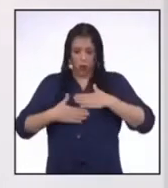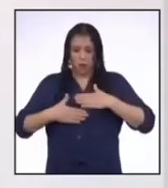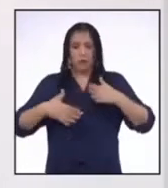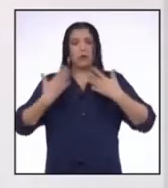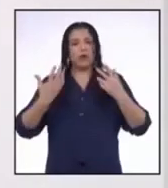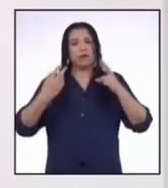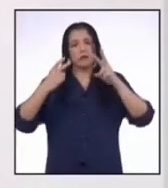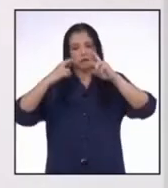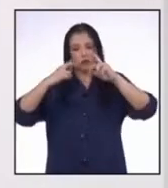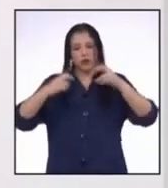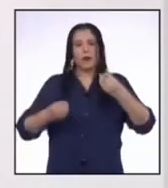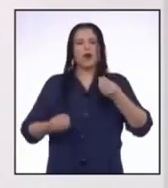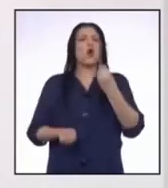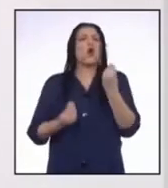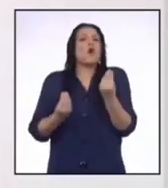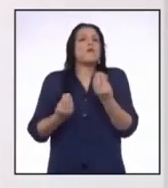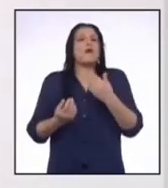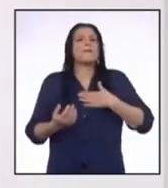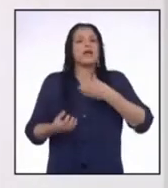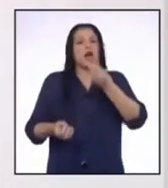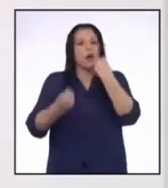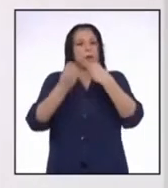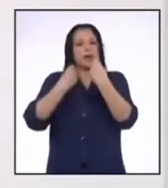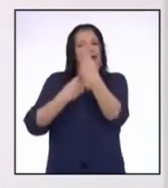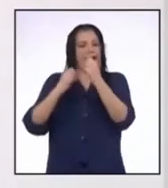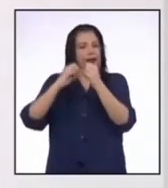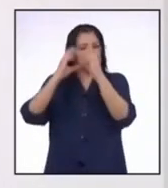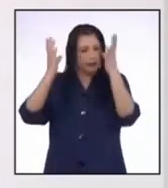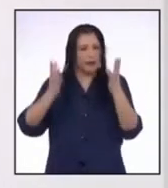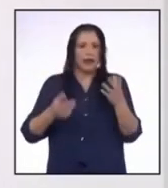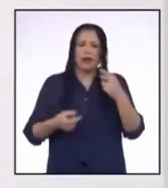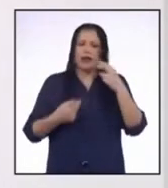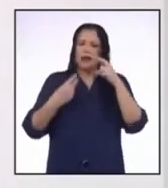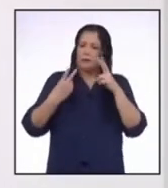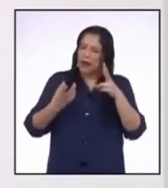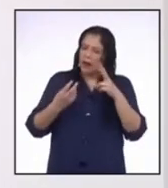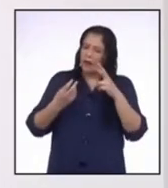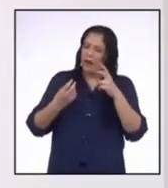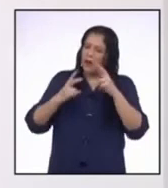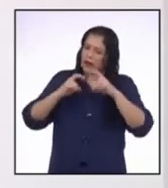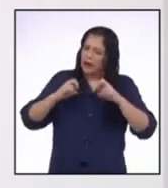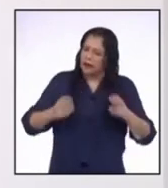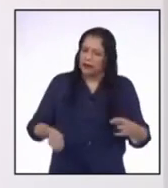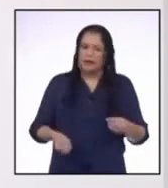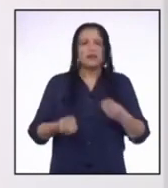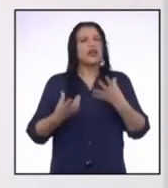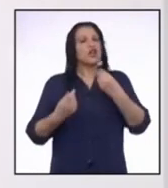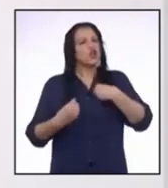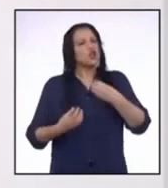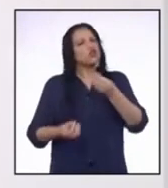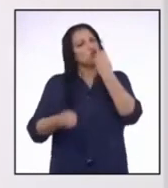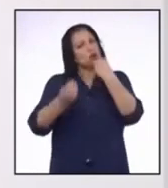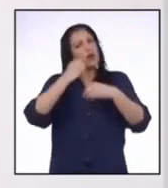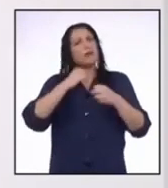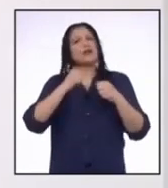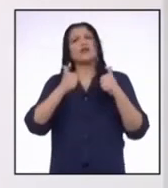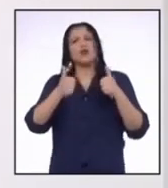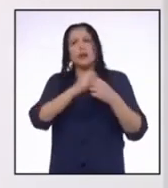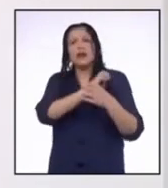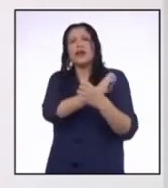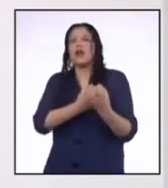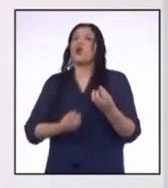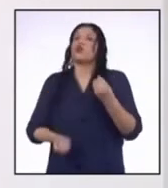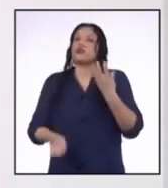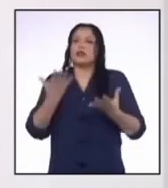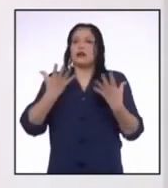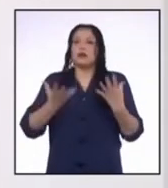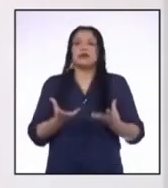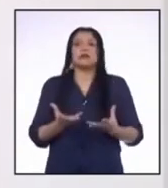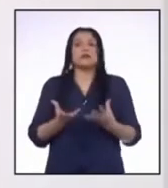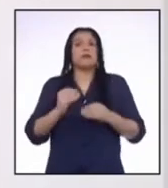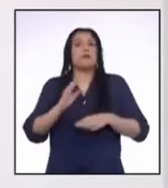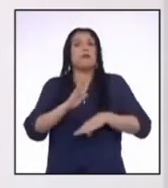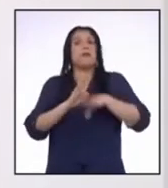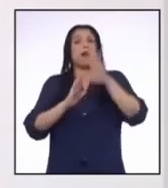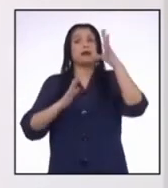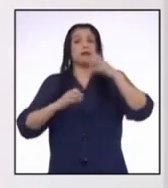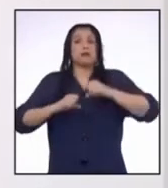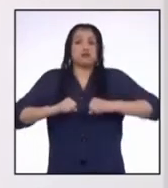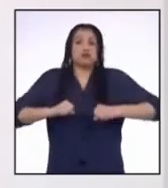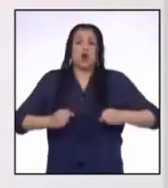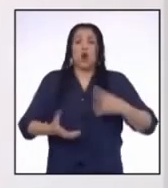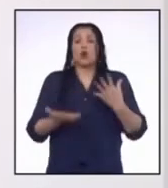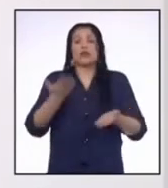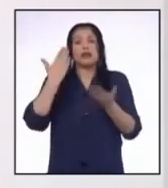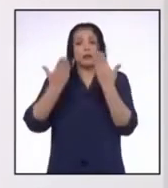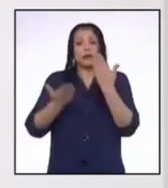evaluar nuestro régimen de alimentación para ver si estamos consumiendo la cantidad de calorías adecuadas o si nos estamos excediendo o